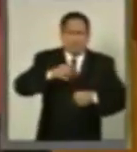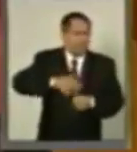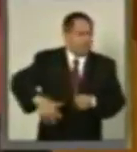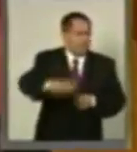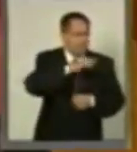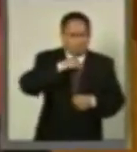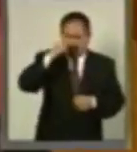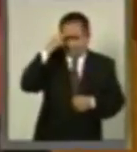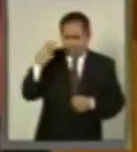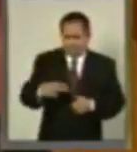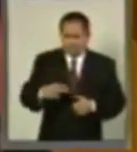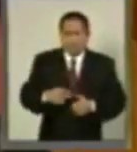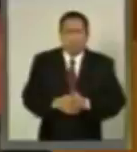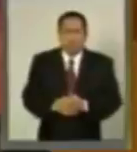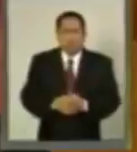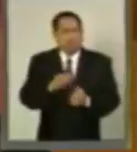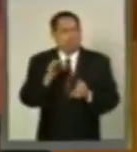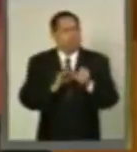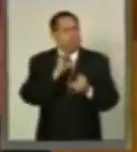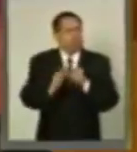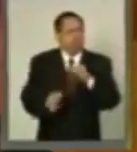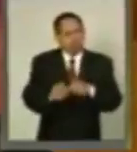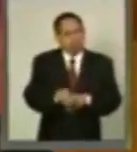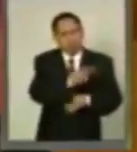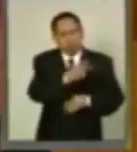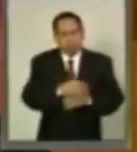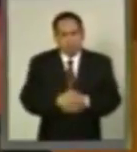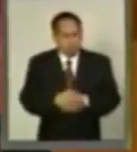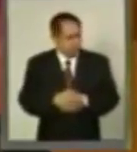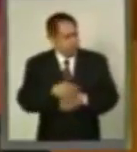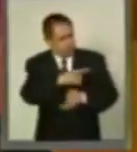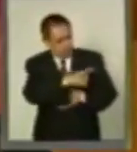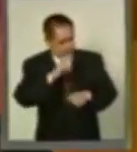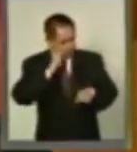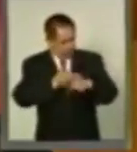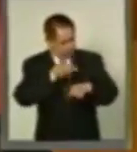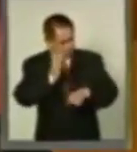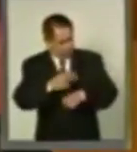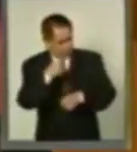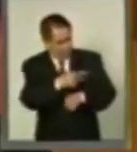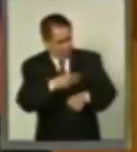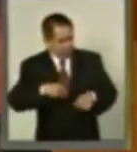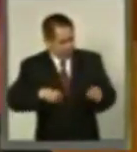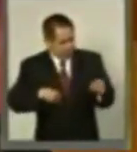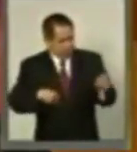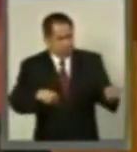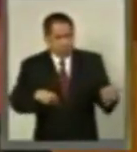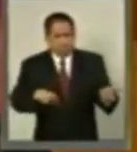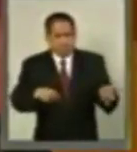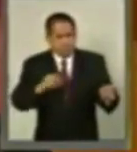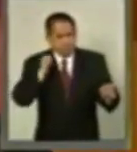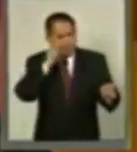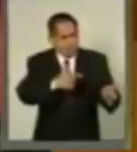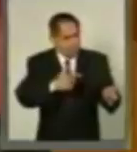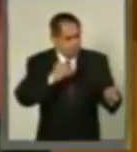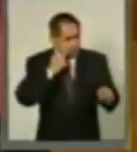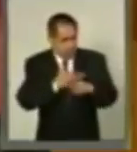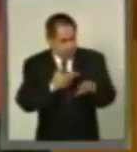en México? Y finalmente, ¿se hace usted responsable de algo, señor